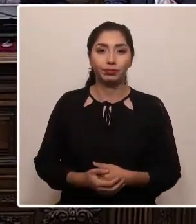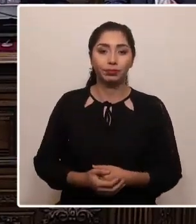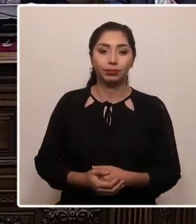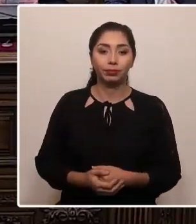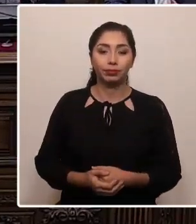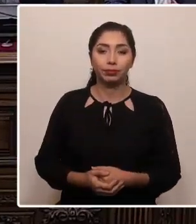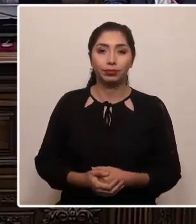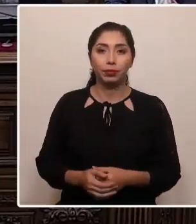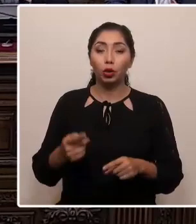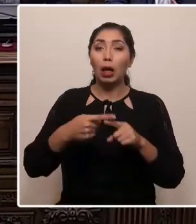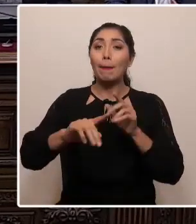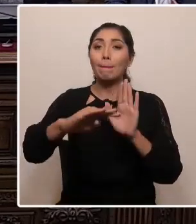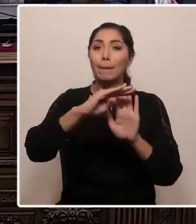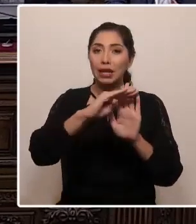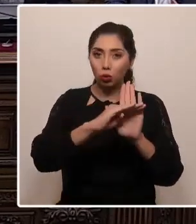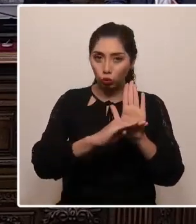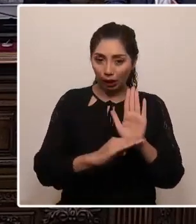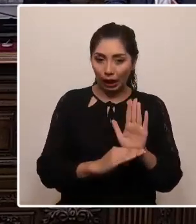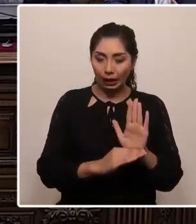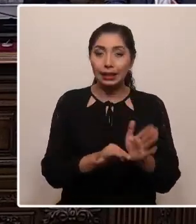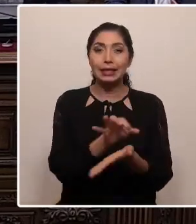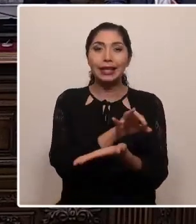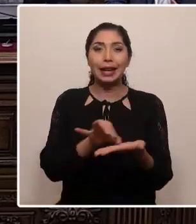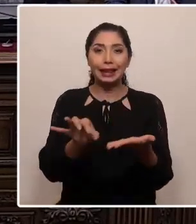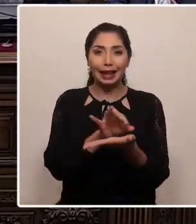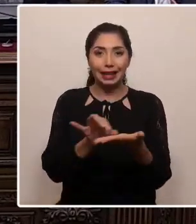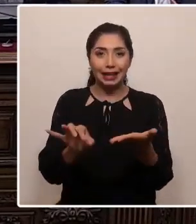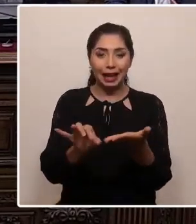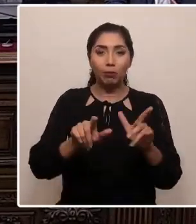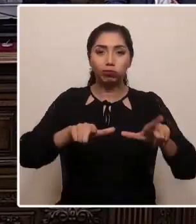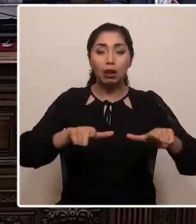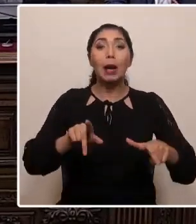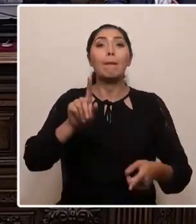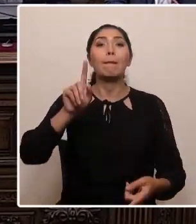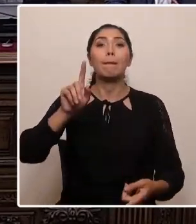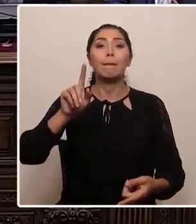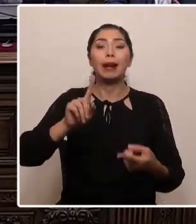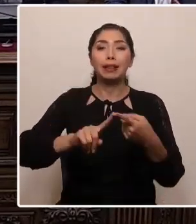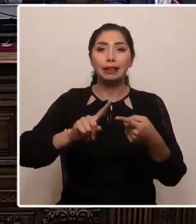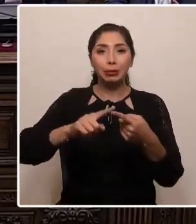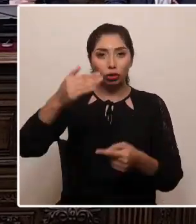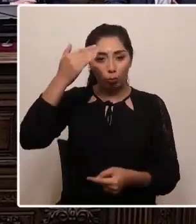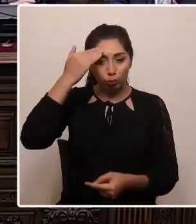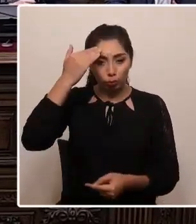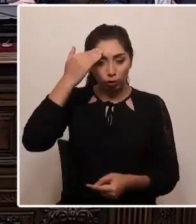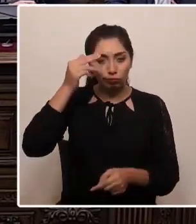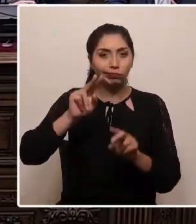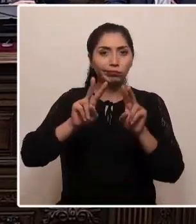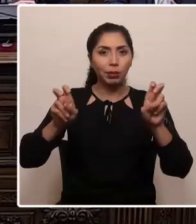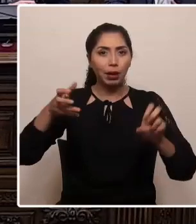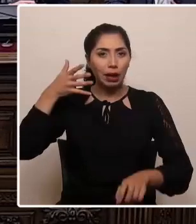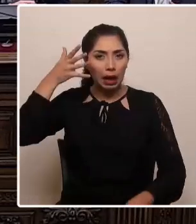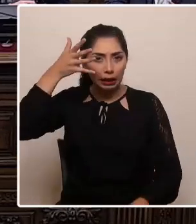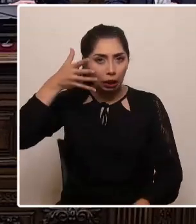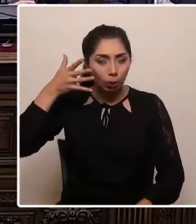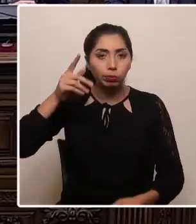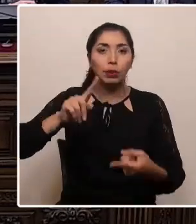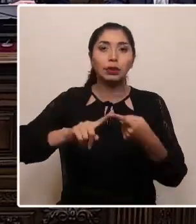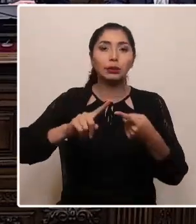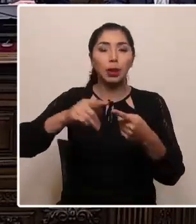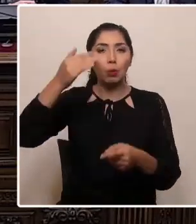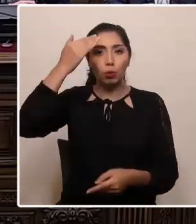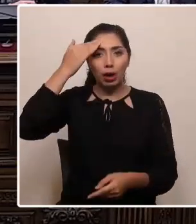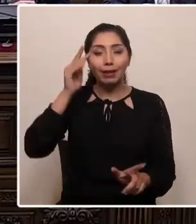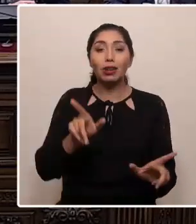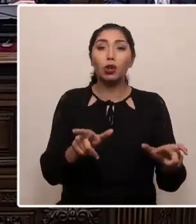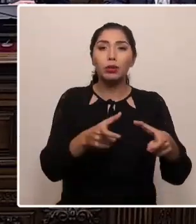Minuta de la Secretaría de Participación Popular, correspondiente a la Relatoría de Participación Popular de la Comisión de Derechos